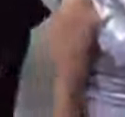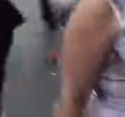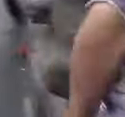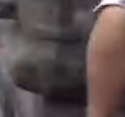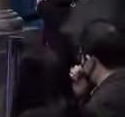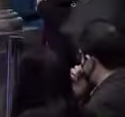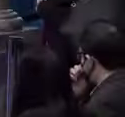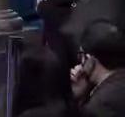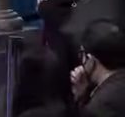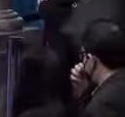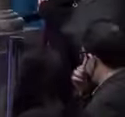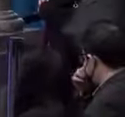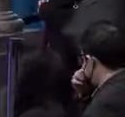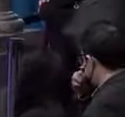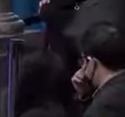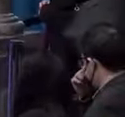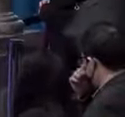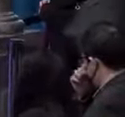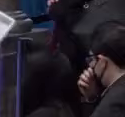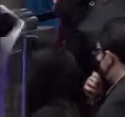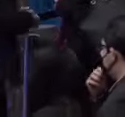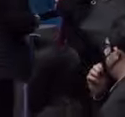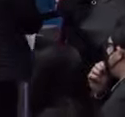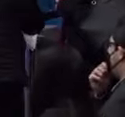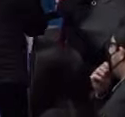Un saludo, un saludo.